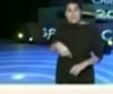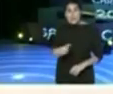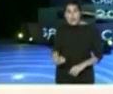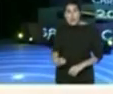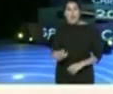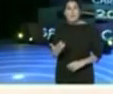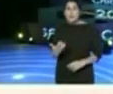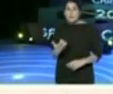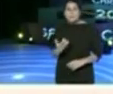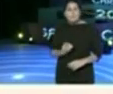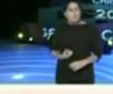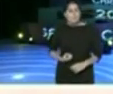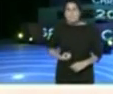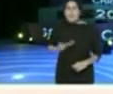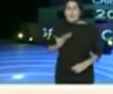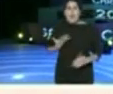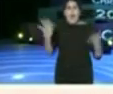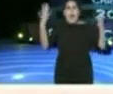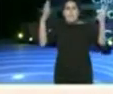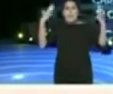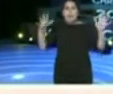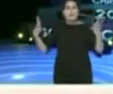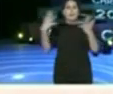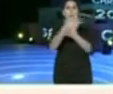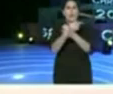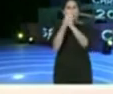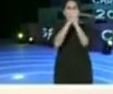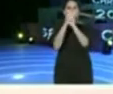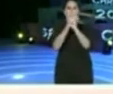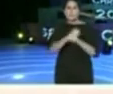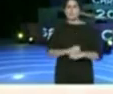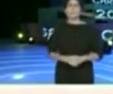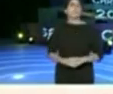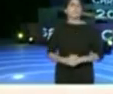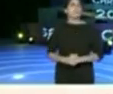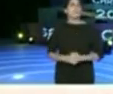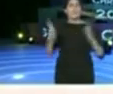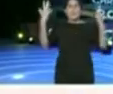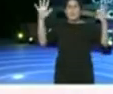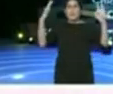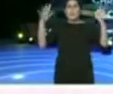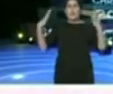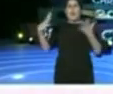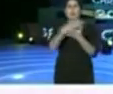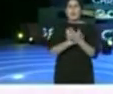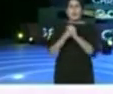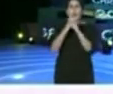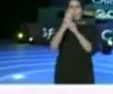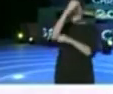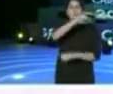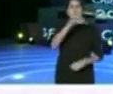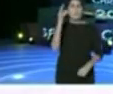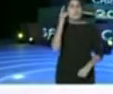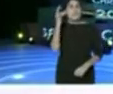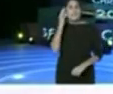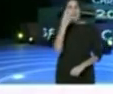tengan y vamos a darle un aplauso de verdad a estos, todos estos murgueros. Yo me pongo aquí detrás, Laura, vente conmigo. Un aplauso para todos los murgueros y murgueras, para todas y cada una